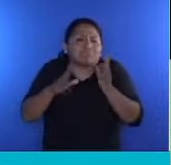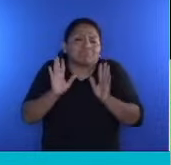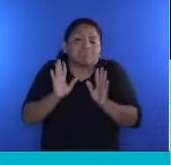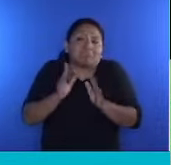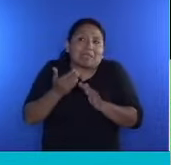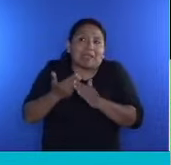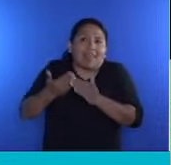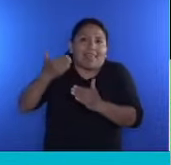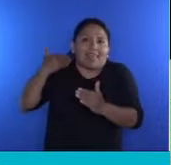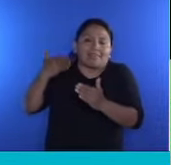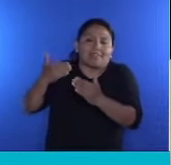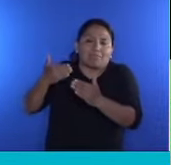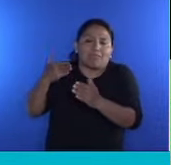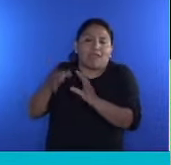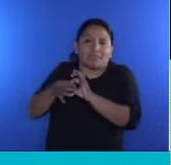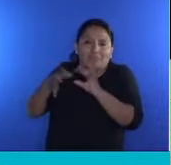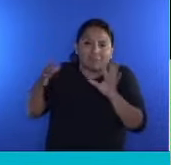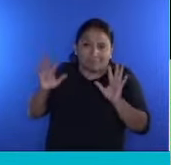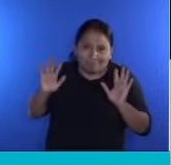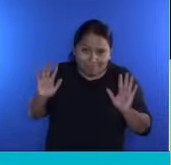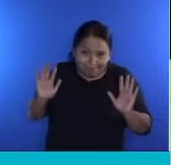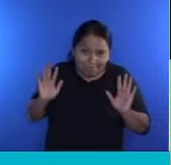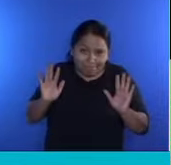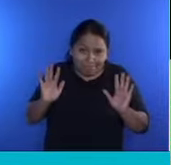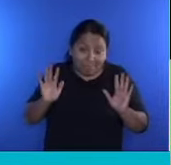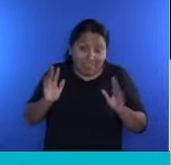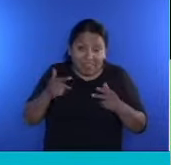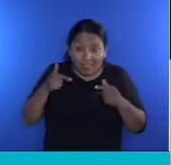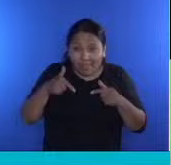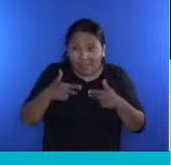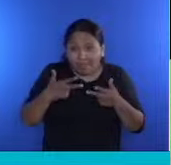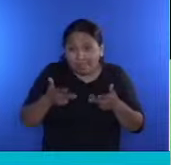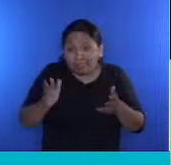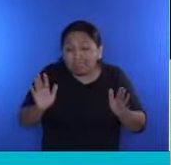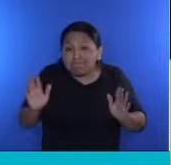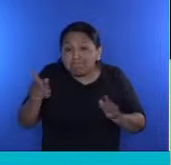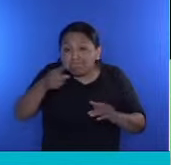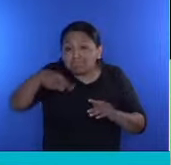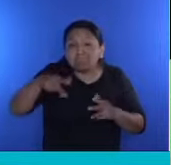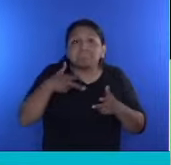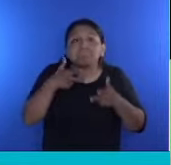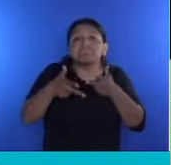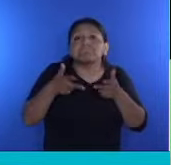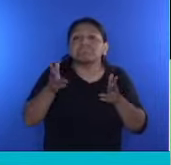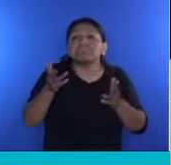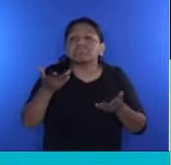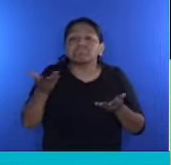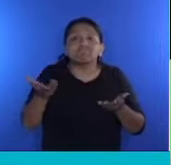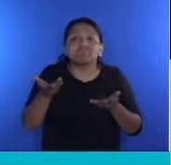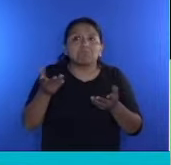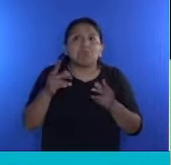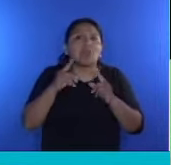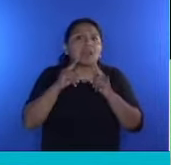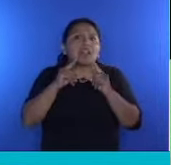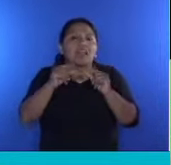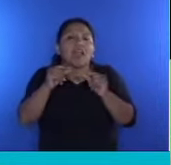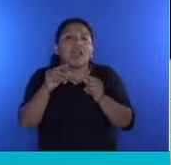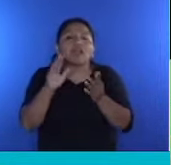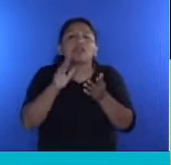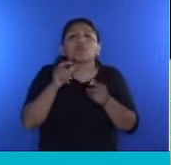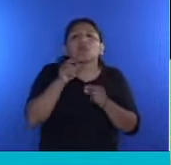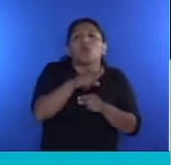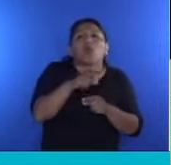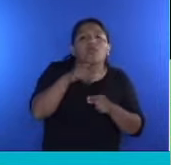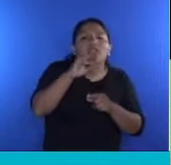democrática. Digo, y acá nadie dijo nada. Nadie dijo nada. No se quejaban por los DNU de Alberto Fernández,